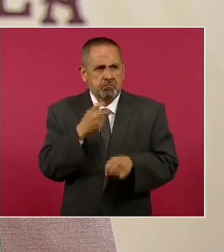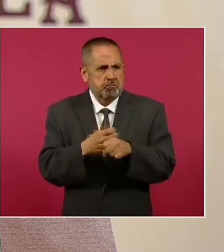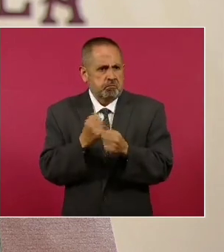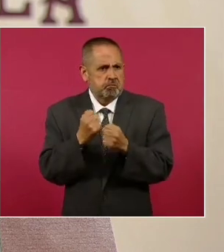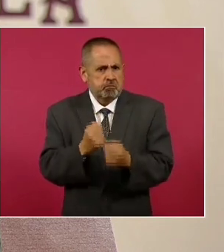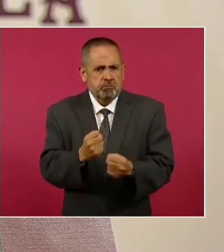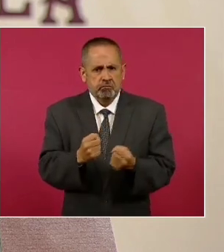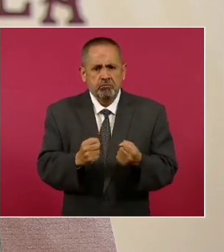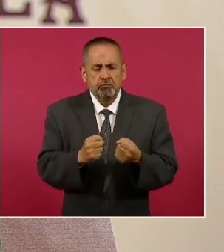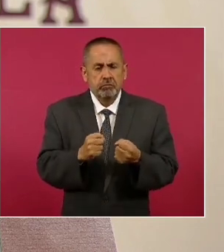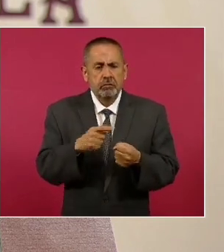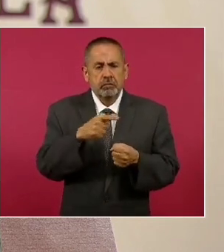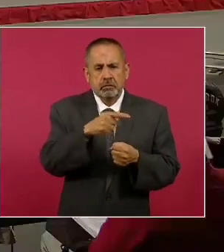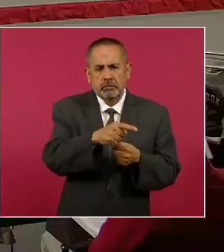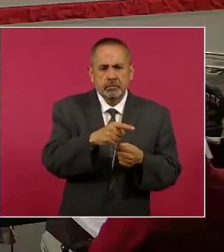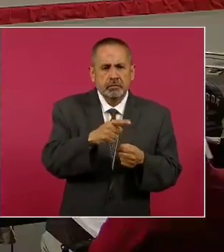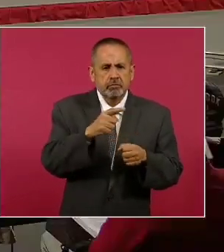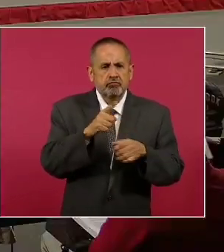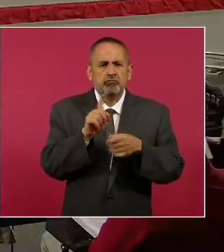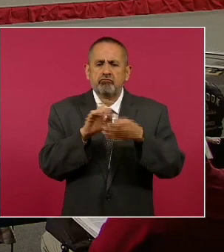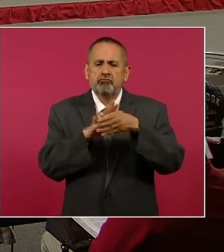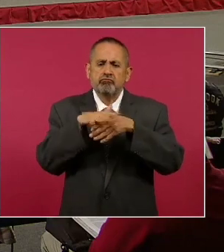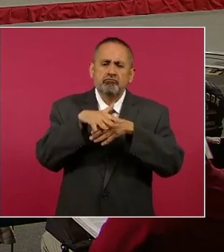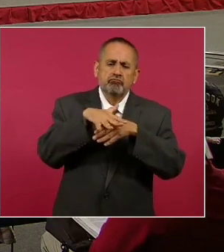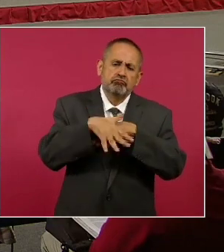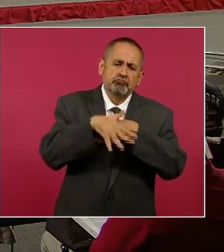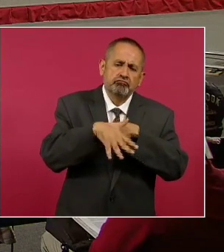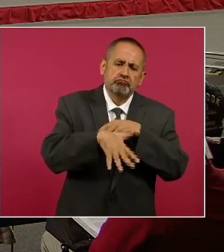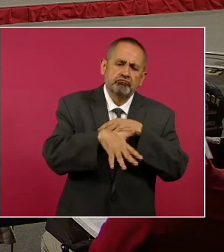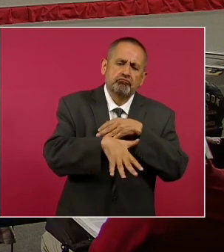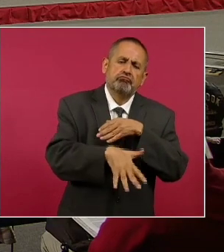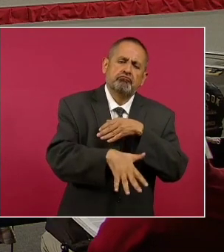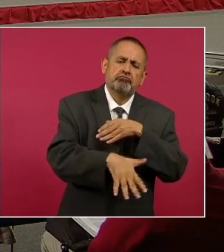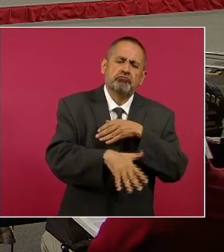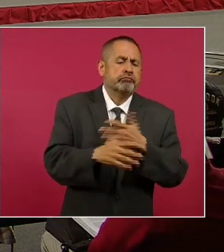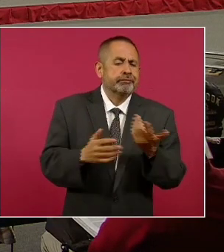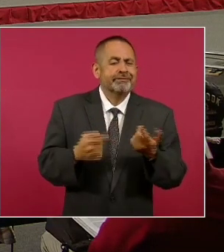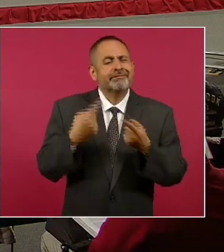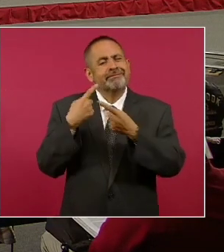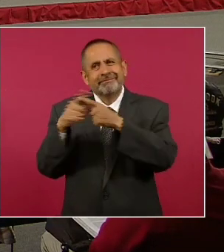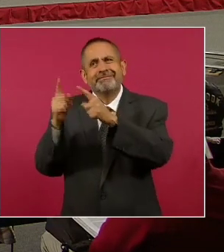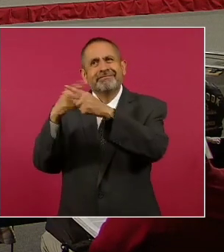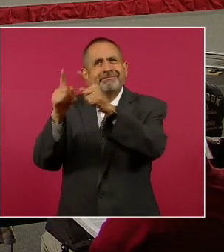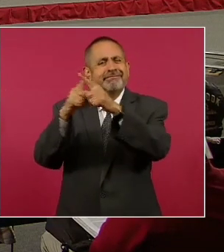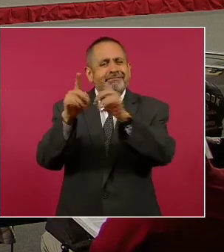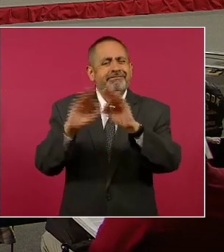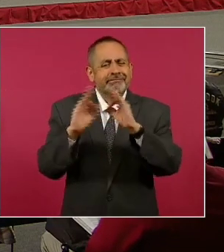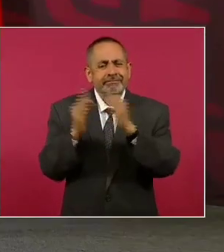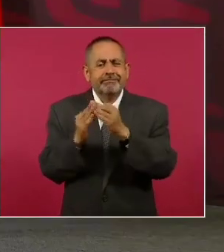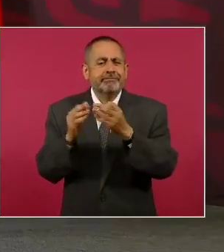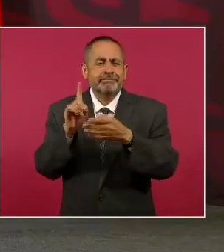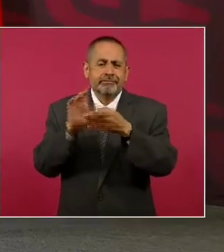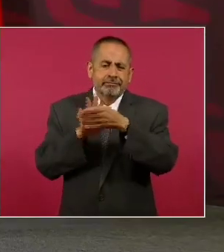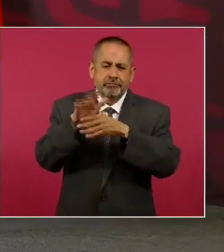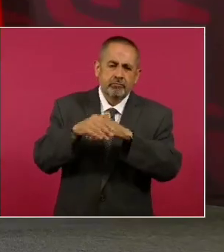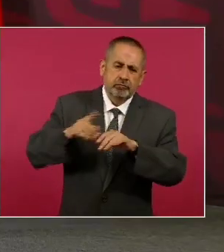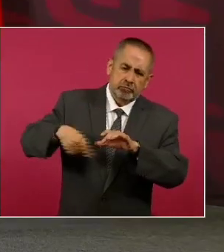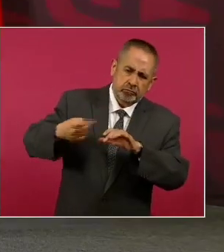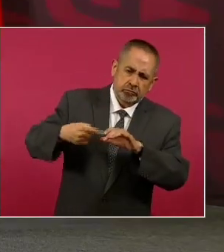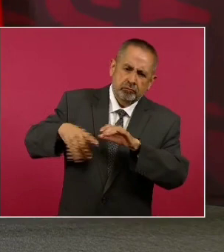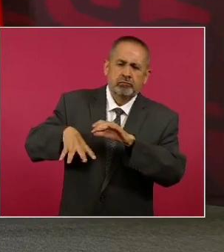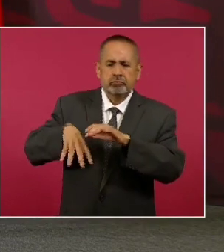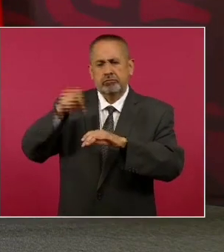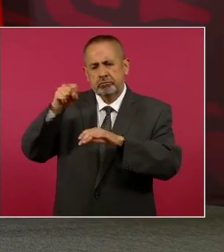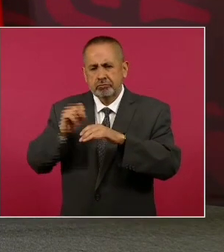cortina es de sección gravedad. Menciono esto, hay diferentes tipos de presas, de cortinas,